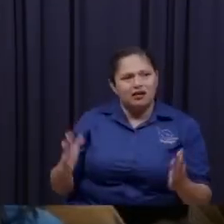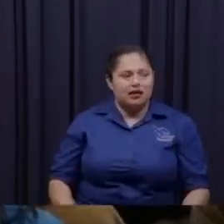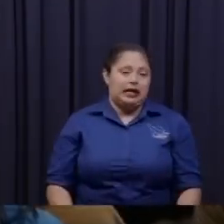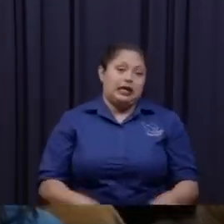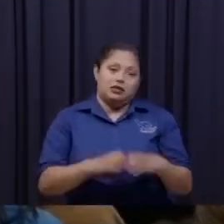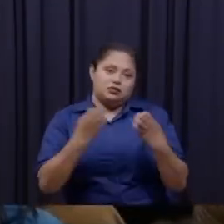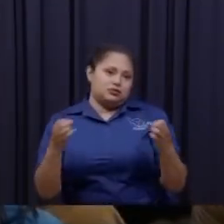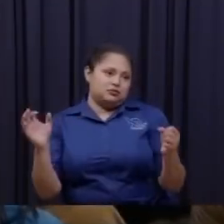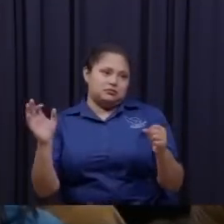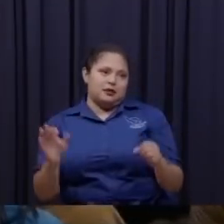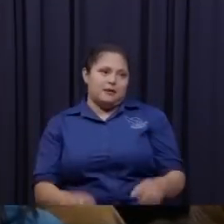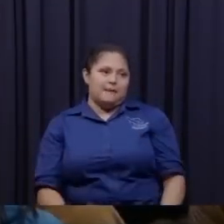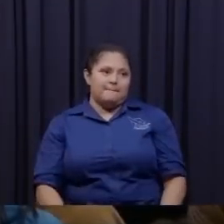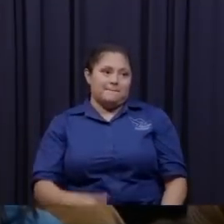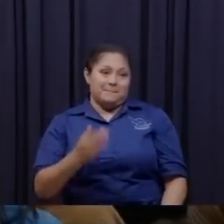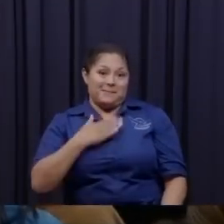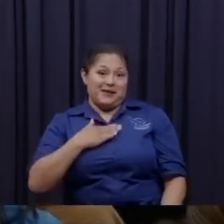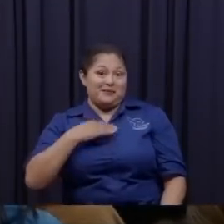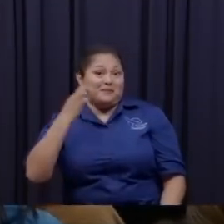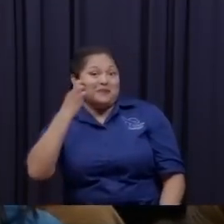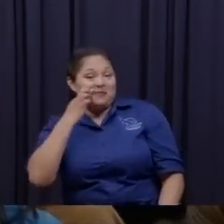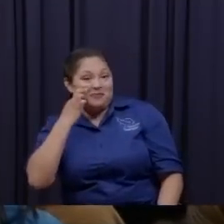Total, que como también era rascado.